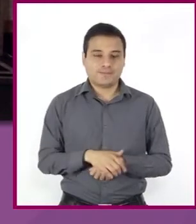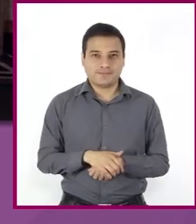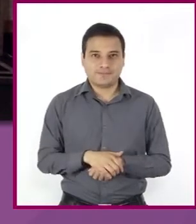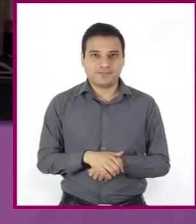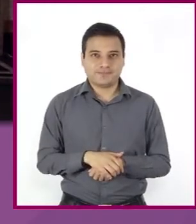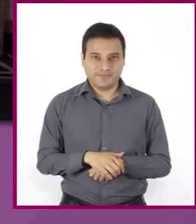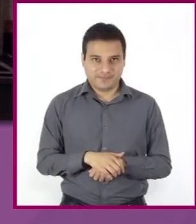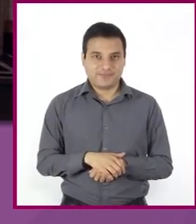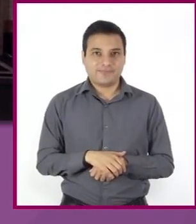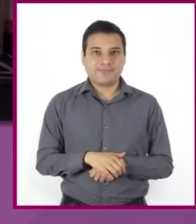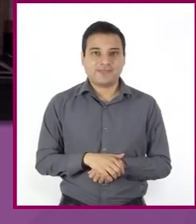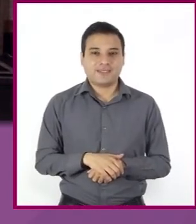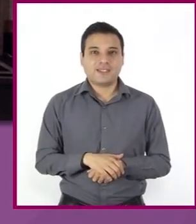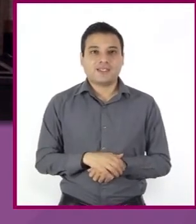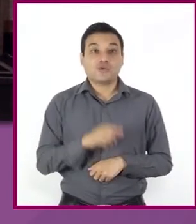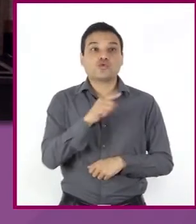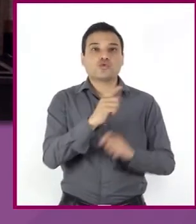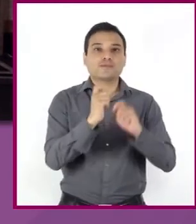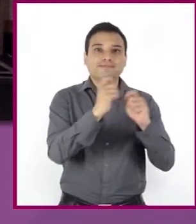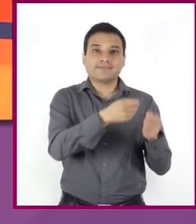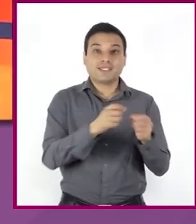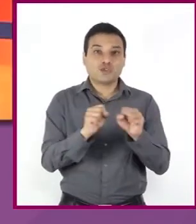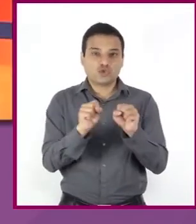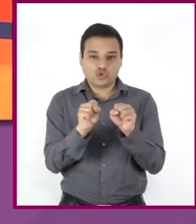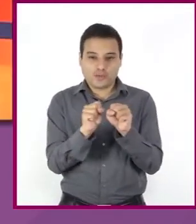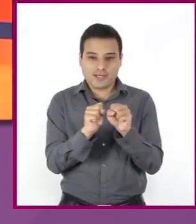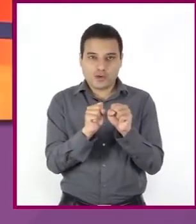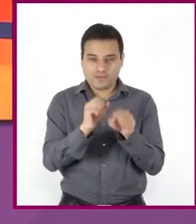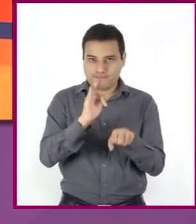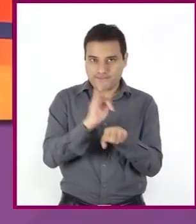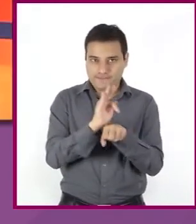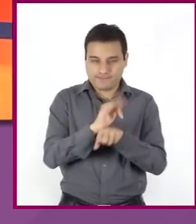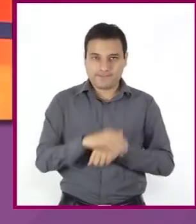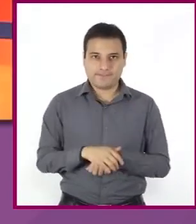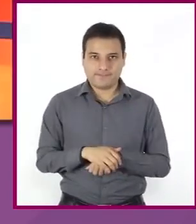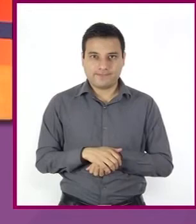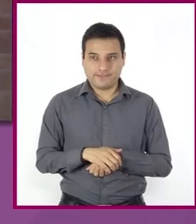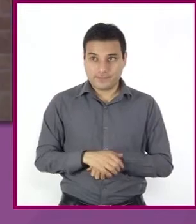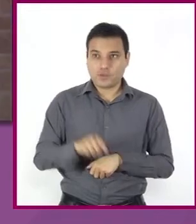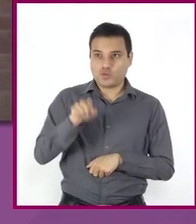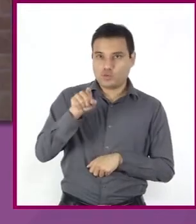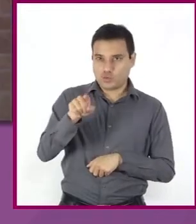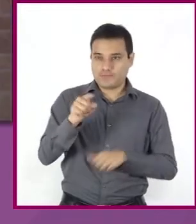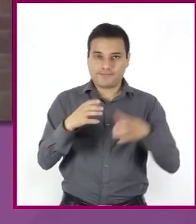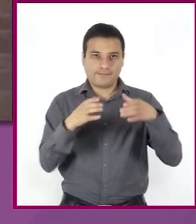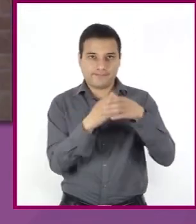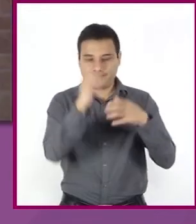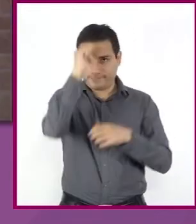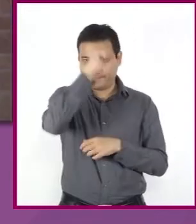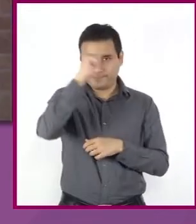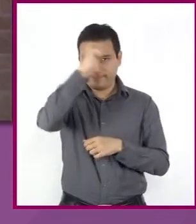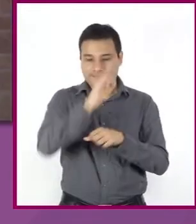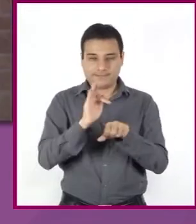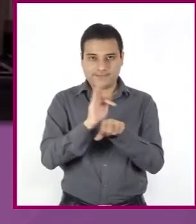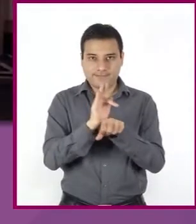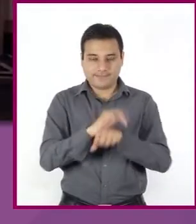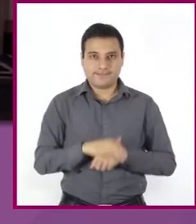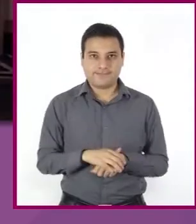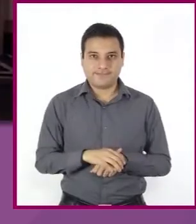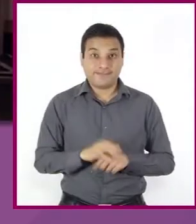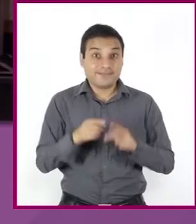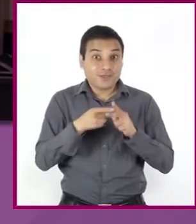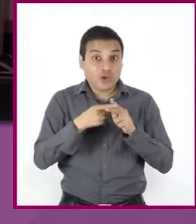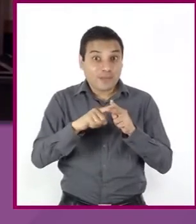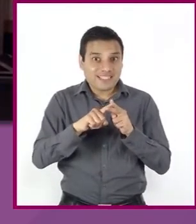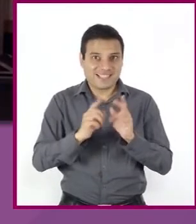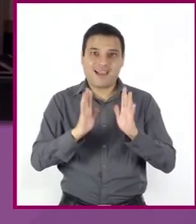El sobrino para James Joyce y los jesuitas para Gabriela Mistral.